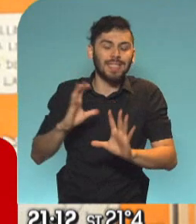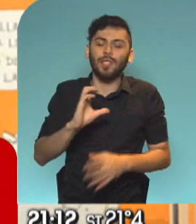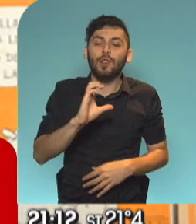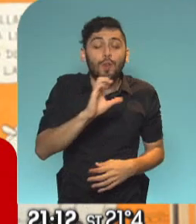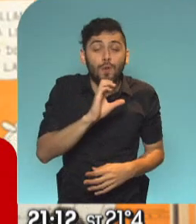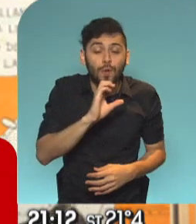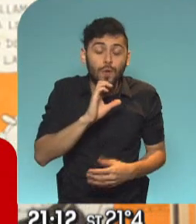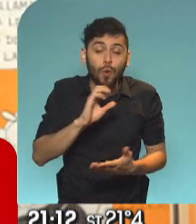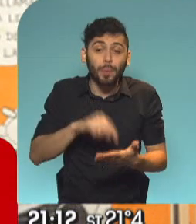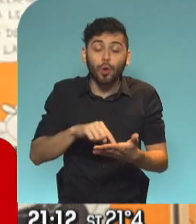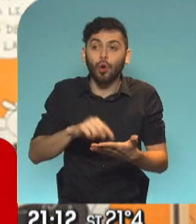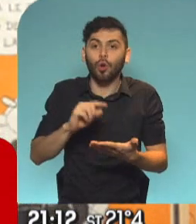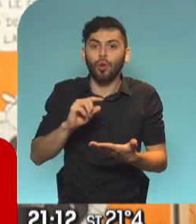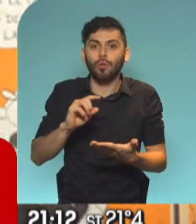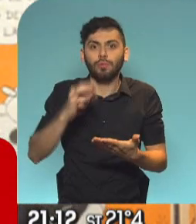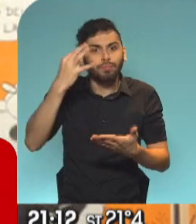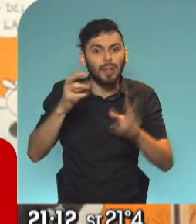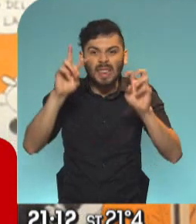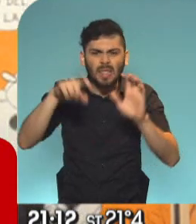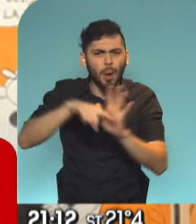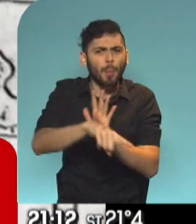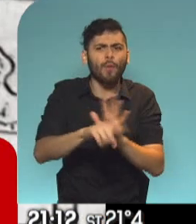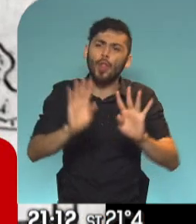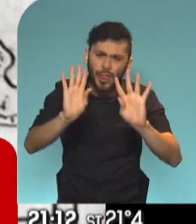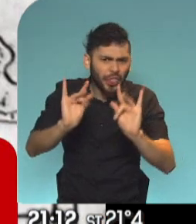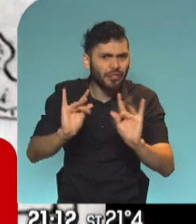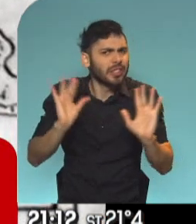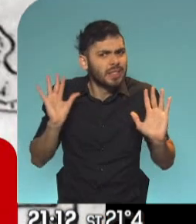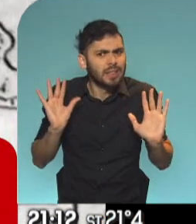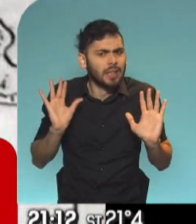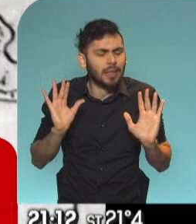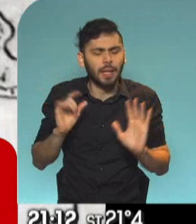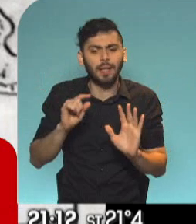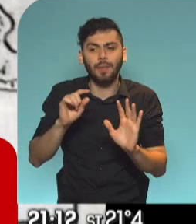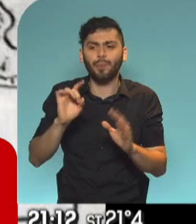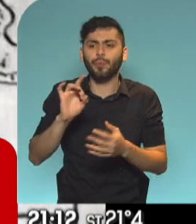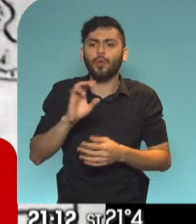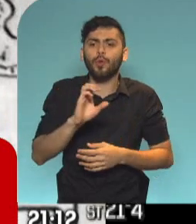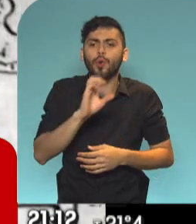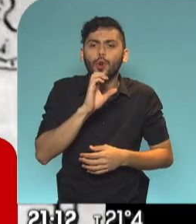algo verdaderamente profundo, complejo, y que puede transmitir mucho más